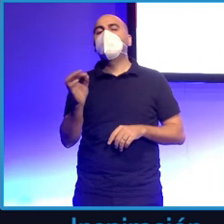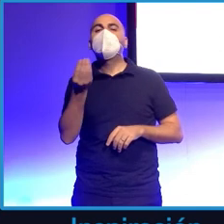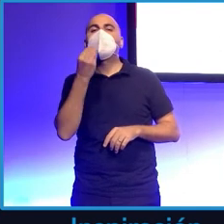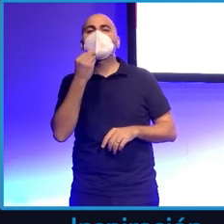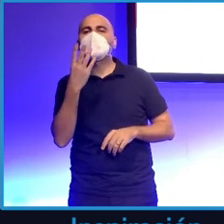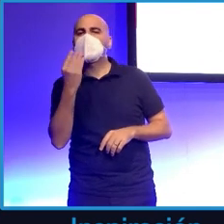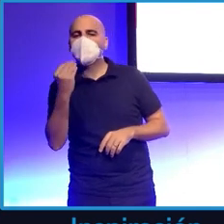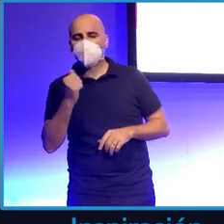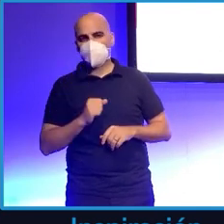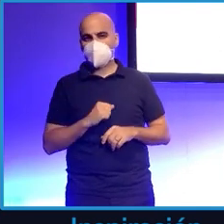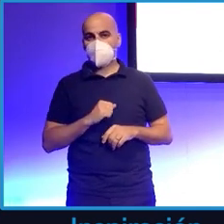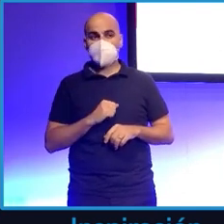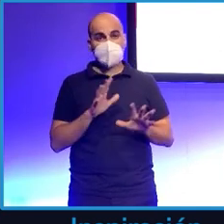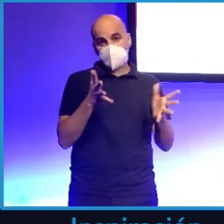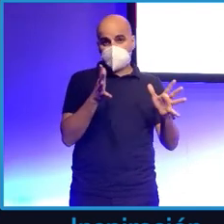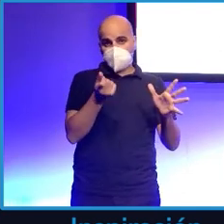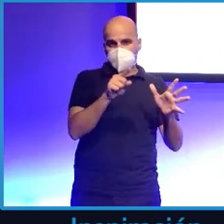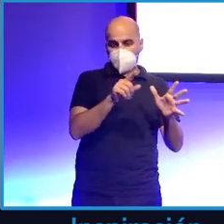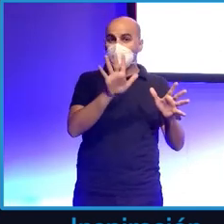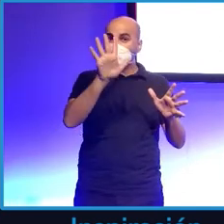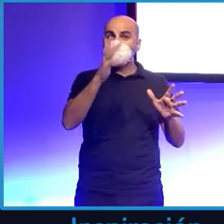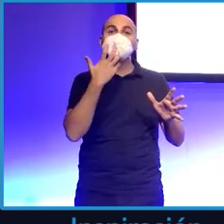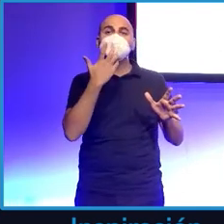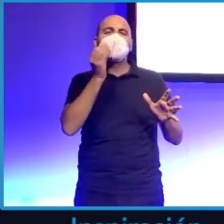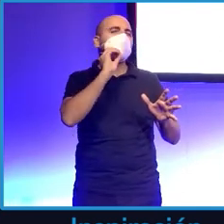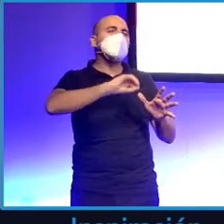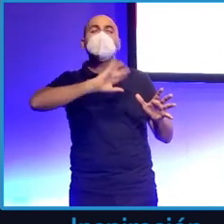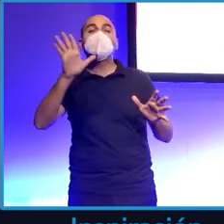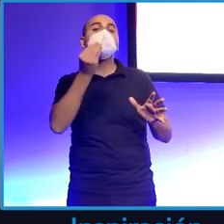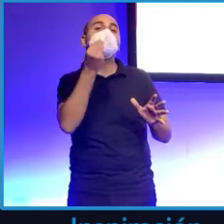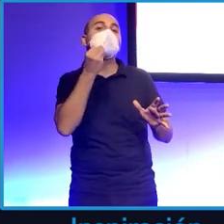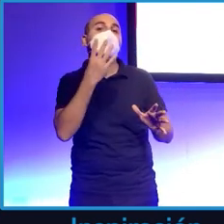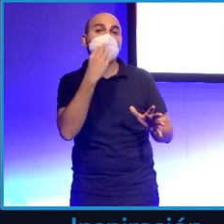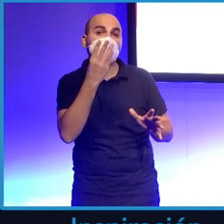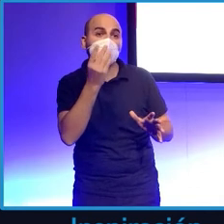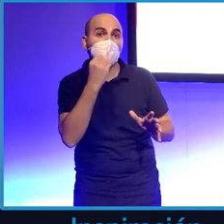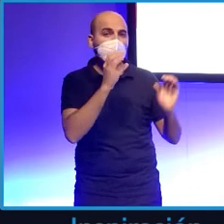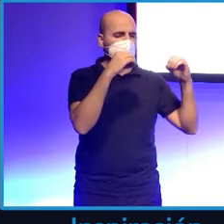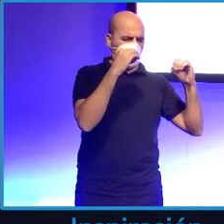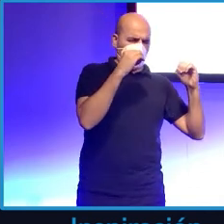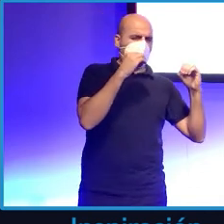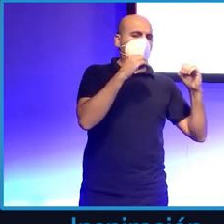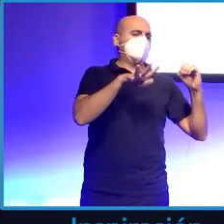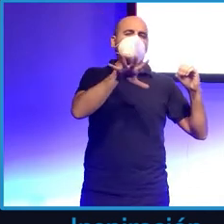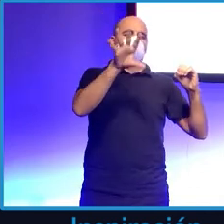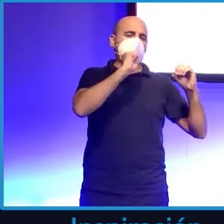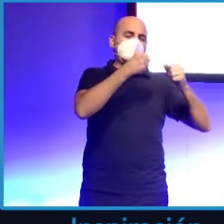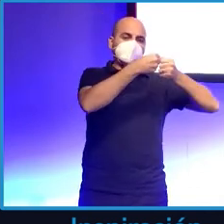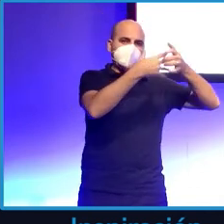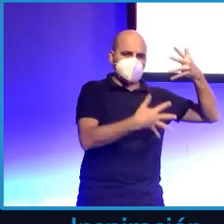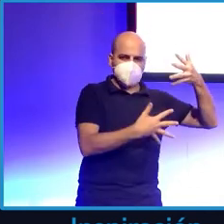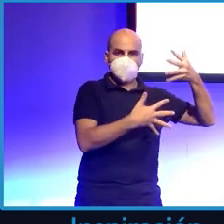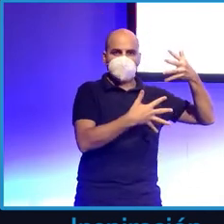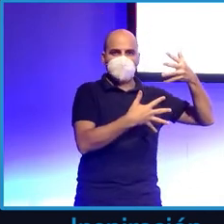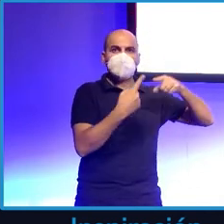de resultados porque huele entiende a pesar de que la palabra clave principal es la misma y la intención es vender google entiende que un resultado es ver